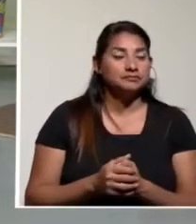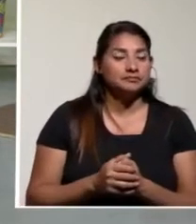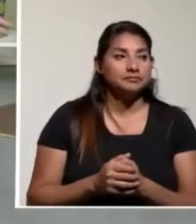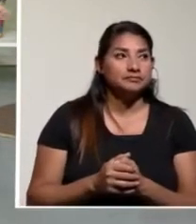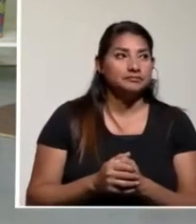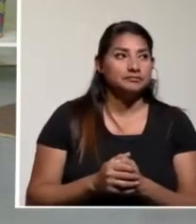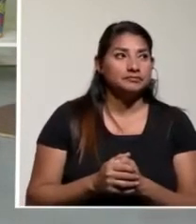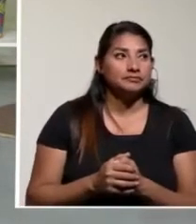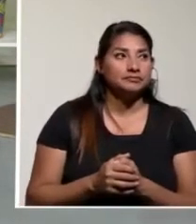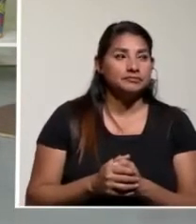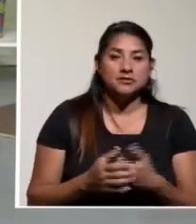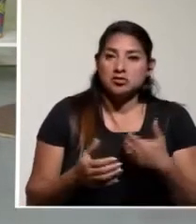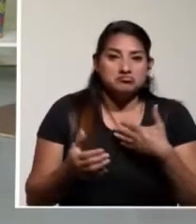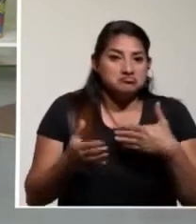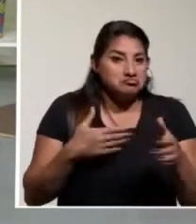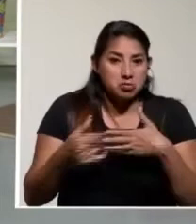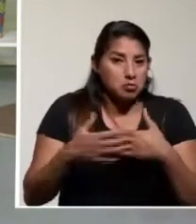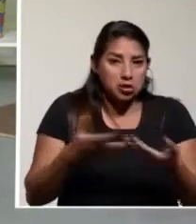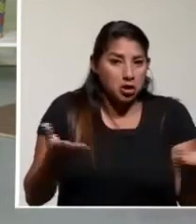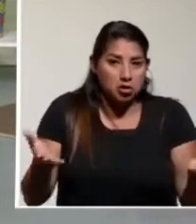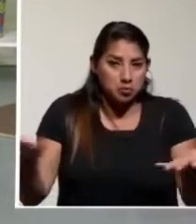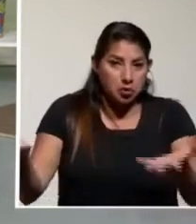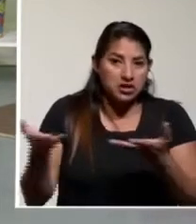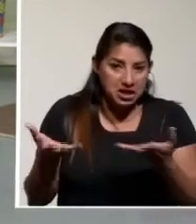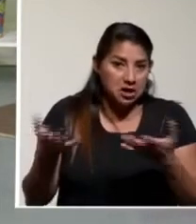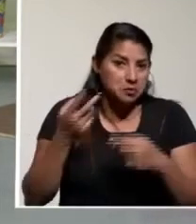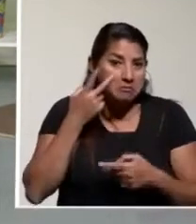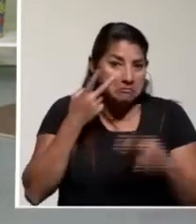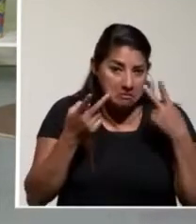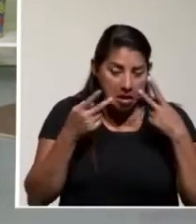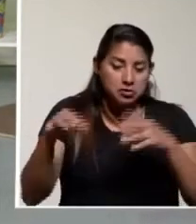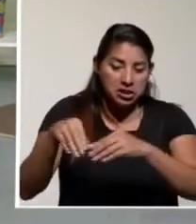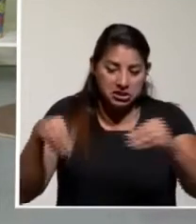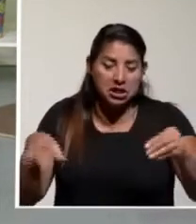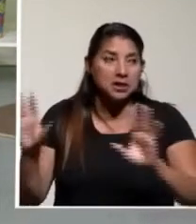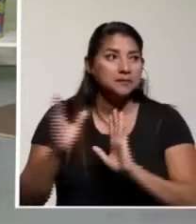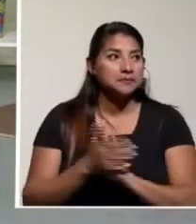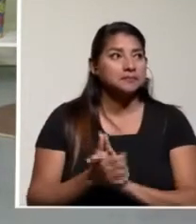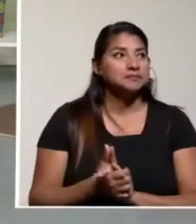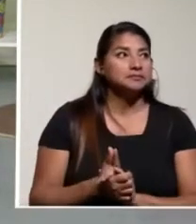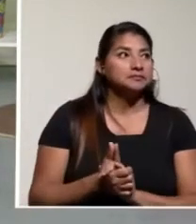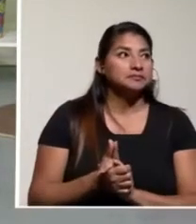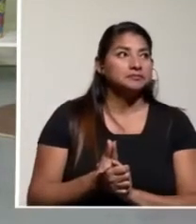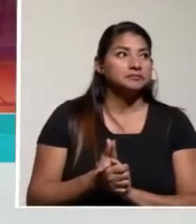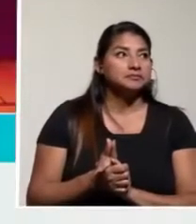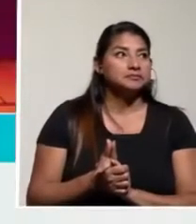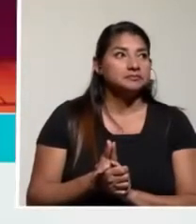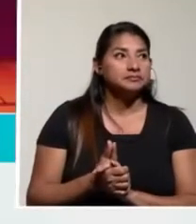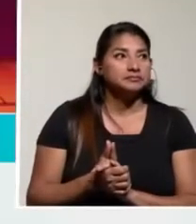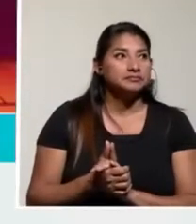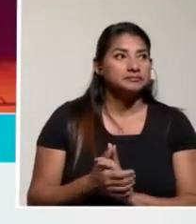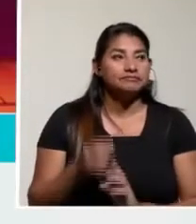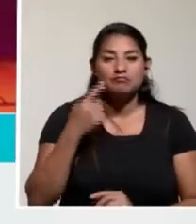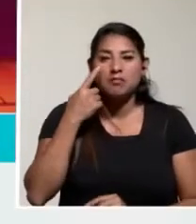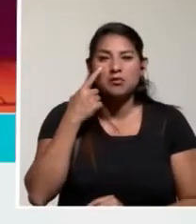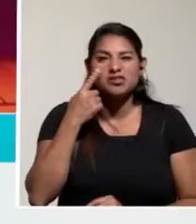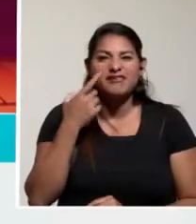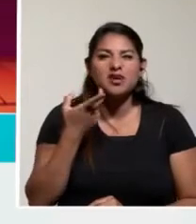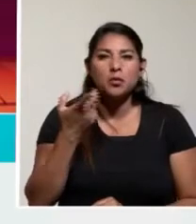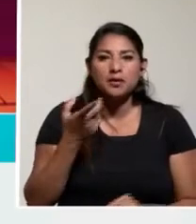¿Qué nos trae? Pero puede ser cualquiera, obviamente. Ah, sí. No tiene que ser el que saca el perro solamente. Ay, póngalo. Vamos a ver.